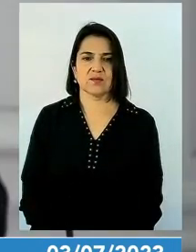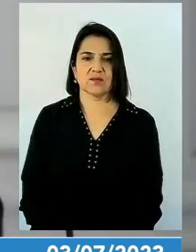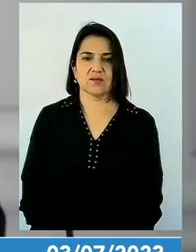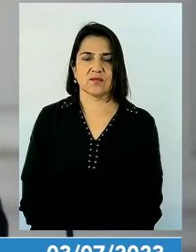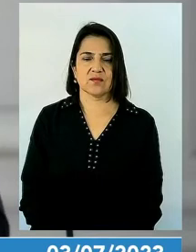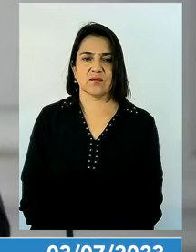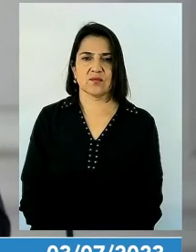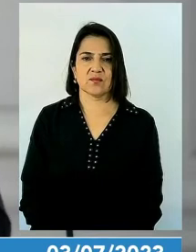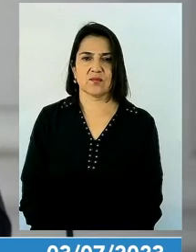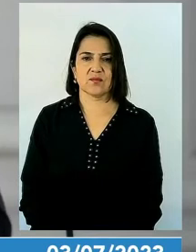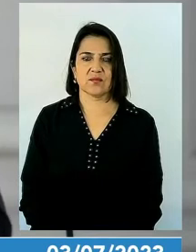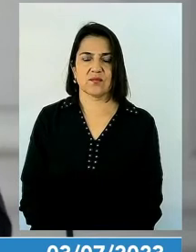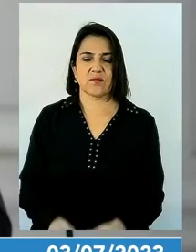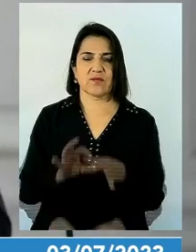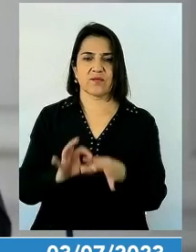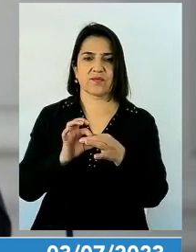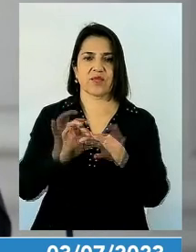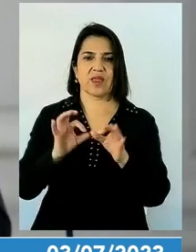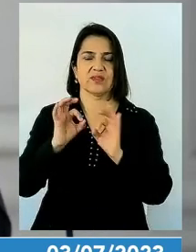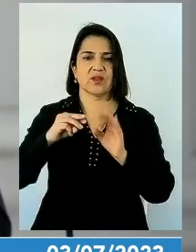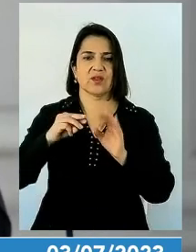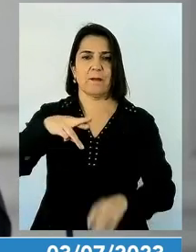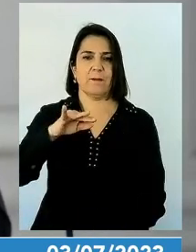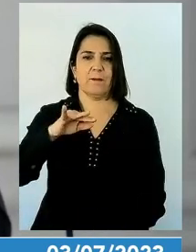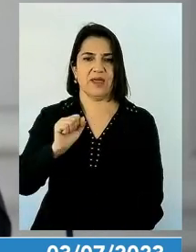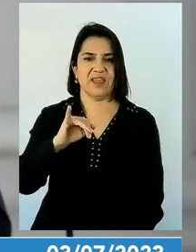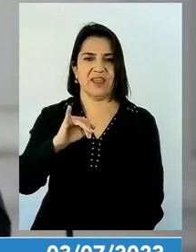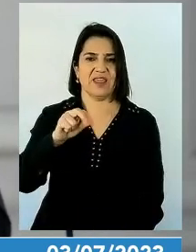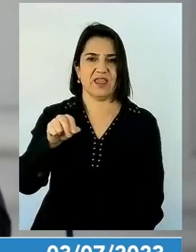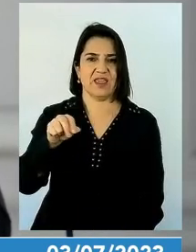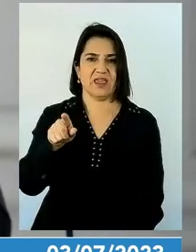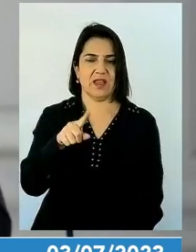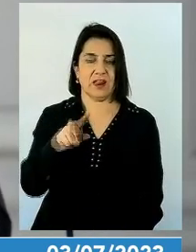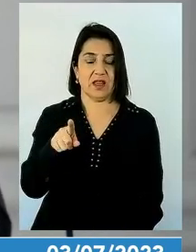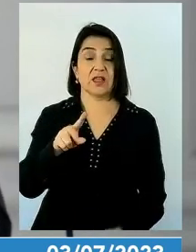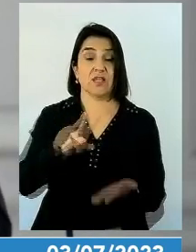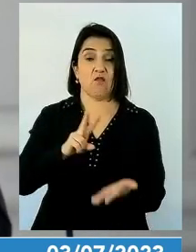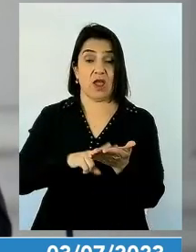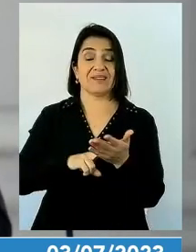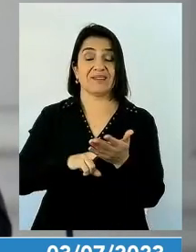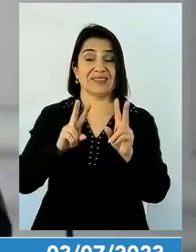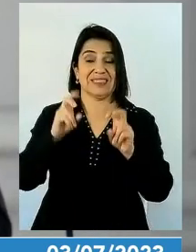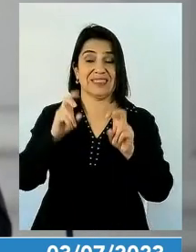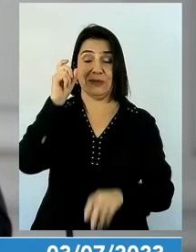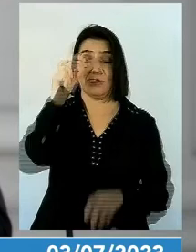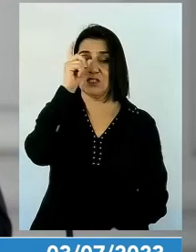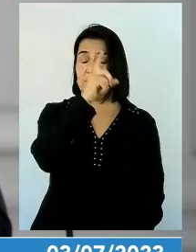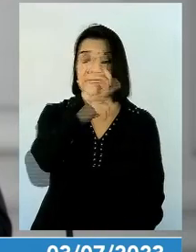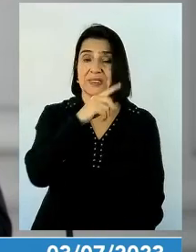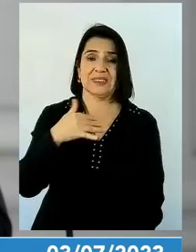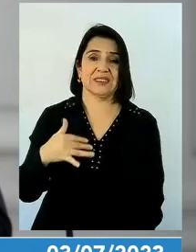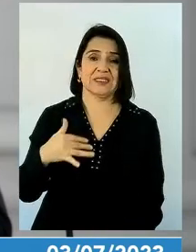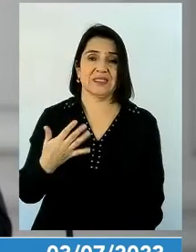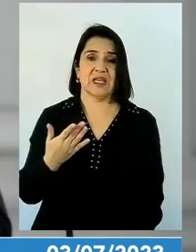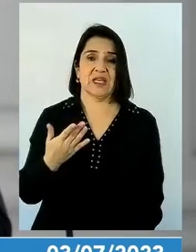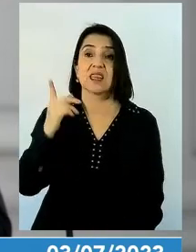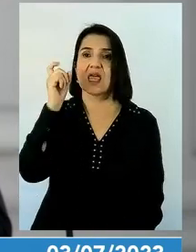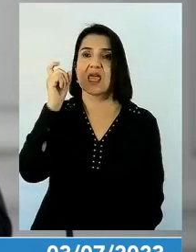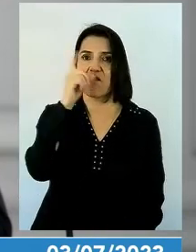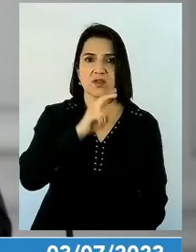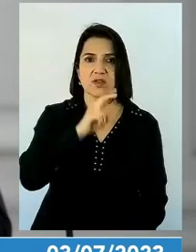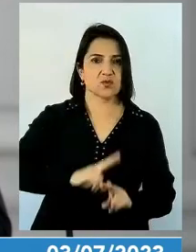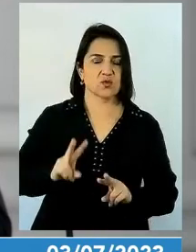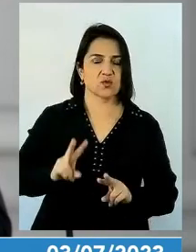Gracias, señora María Inés. La verdad que es un tema muy complejo y difícil de solucionar, pero las desaladoras